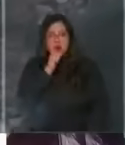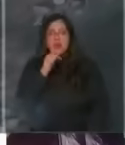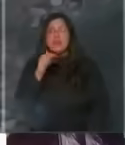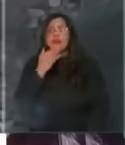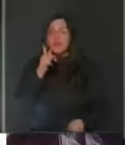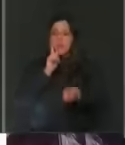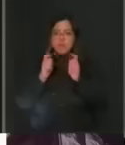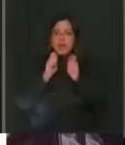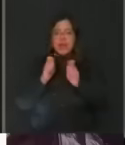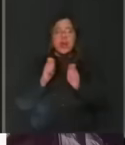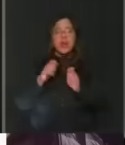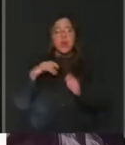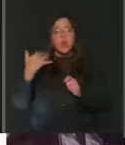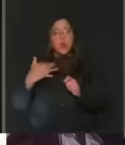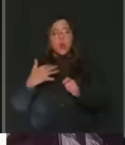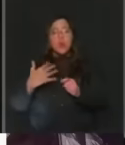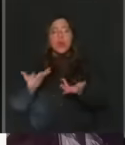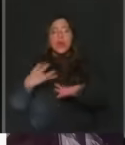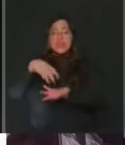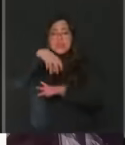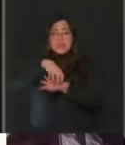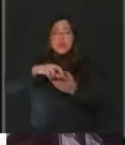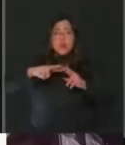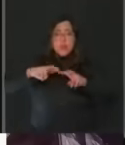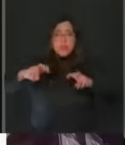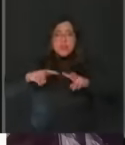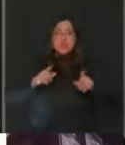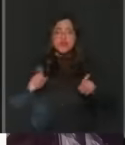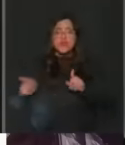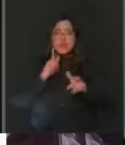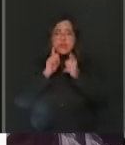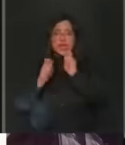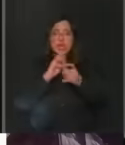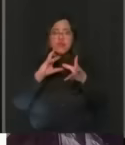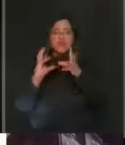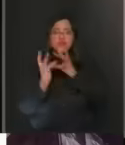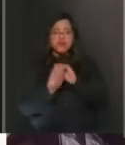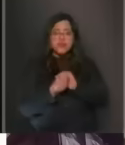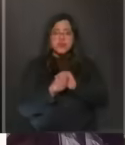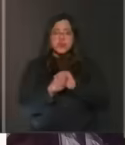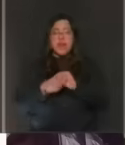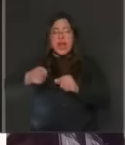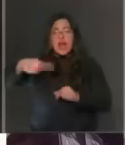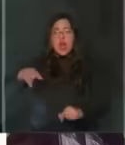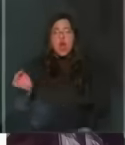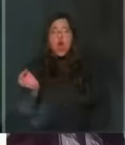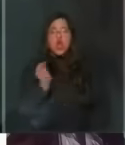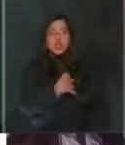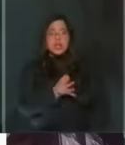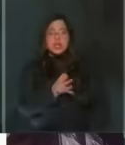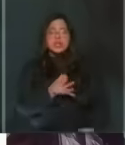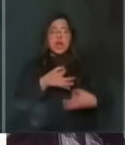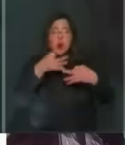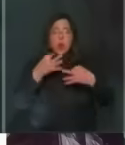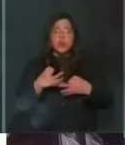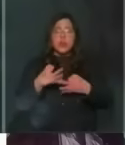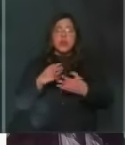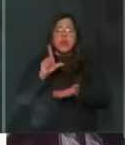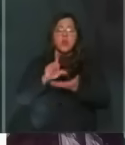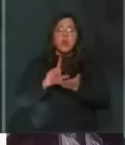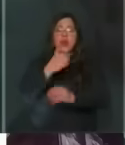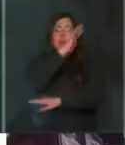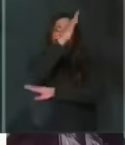riesgos el centro de investigación para la gestión de riesgo de desastres sostiene que al estar insertas en un bosque con